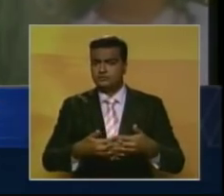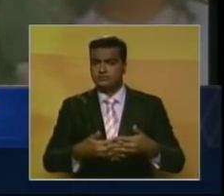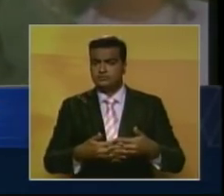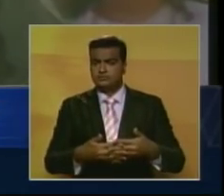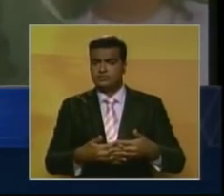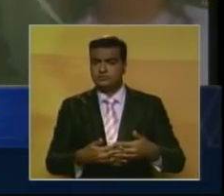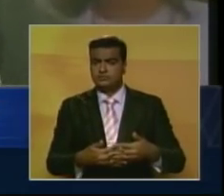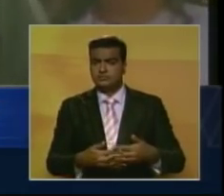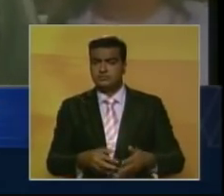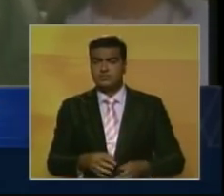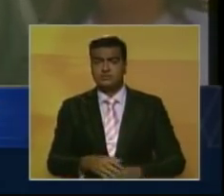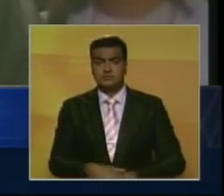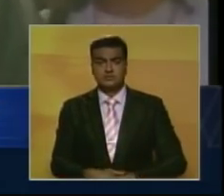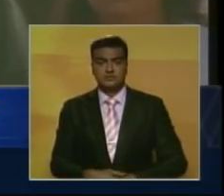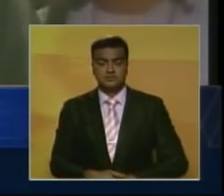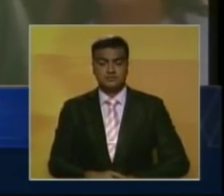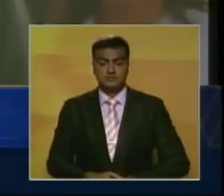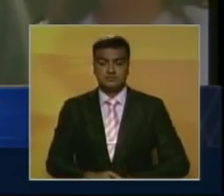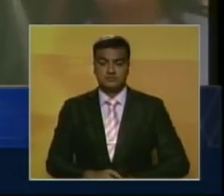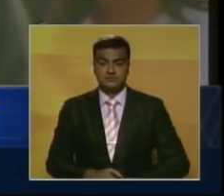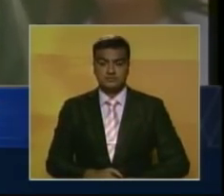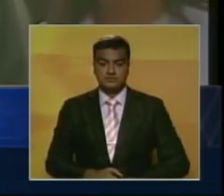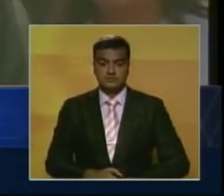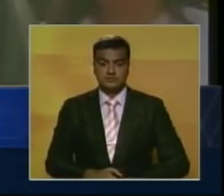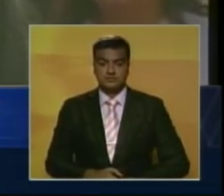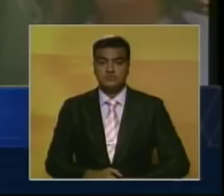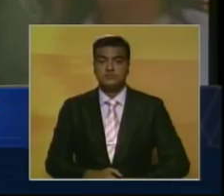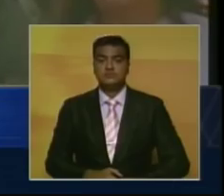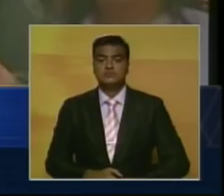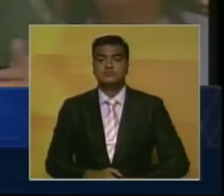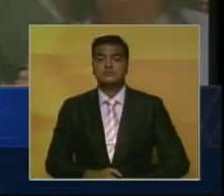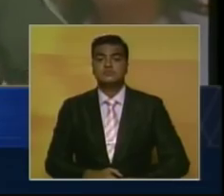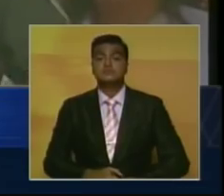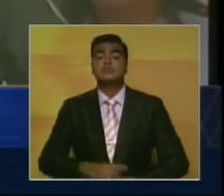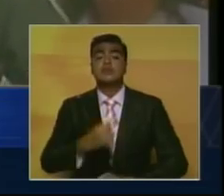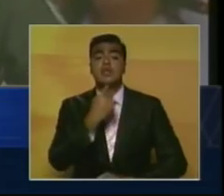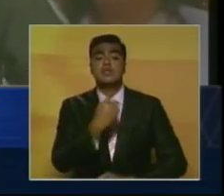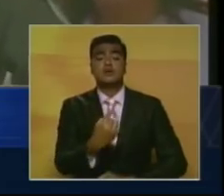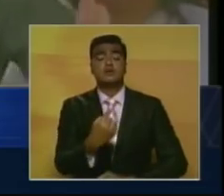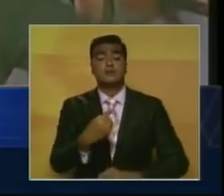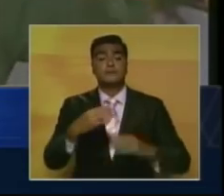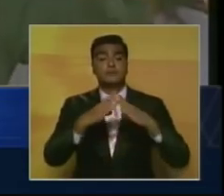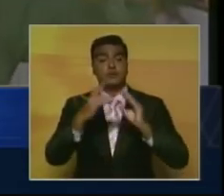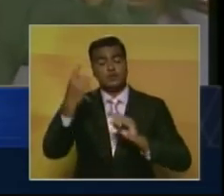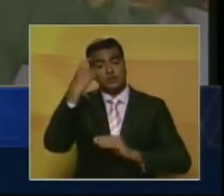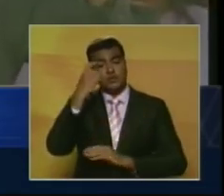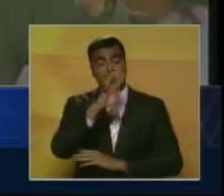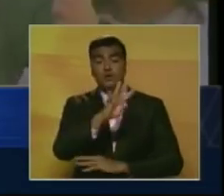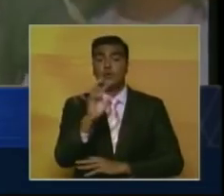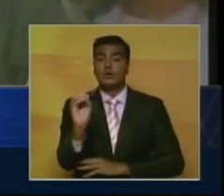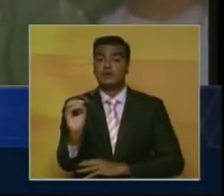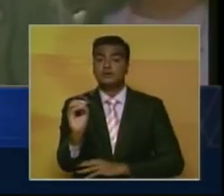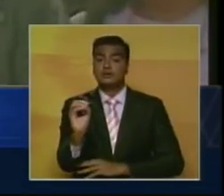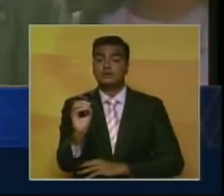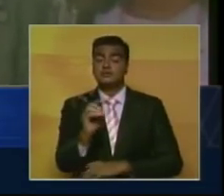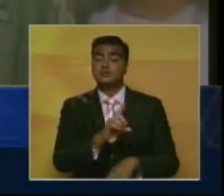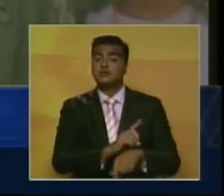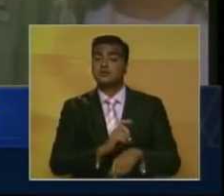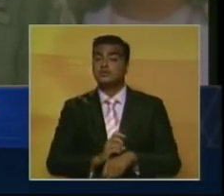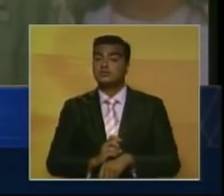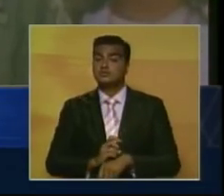quien ha manifestado que está destinando diariamente 40